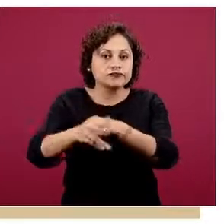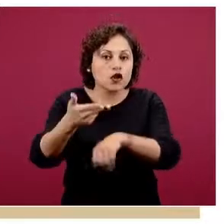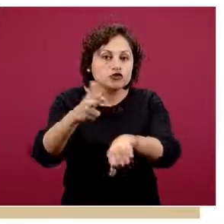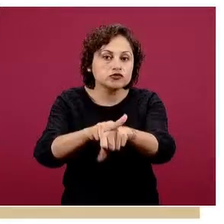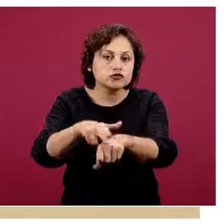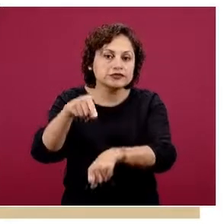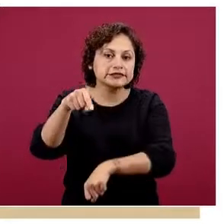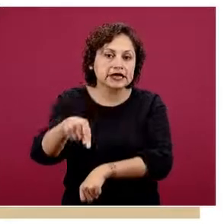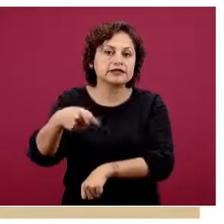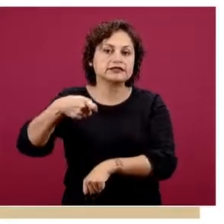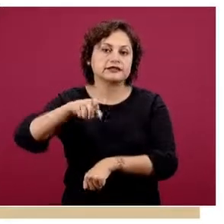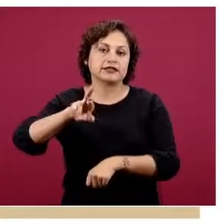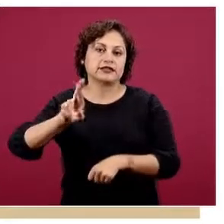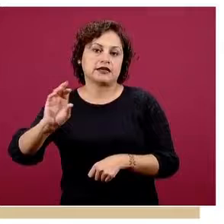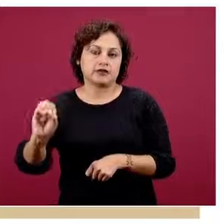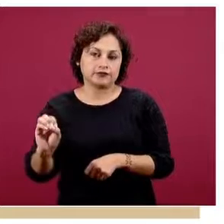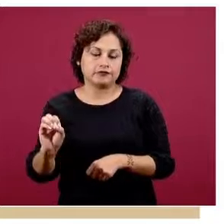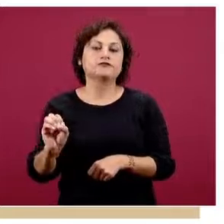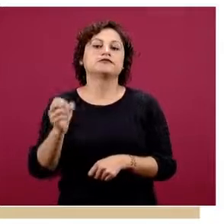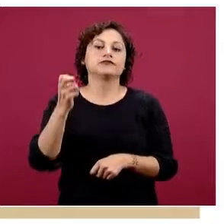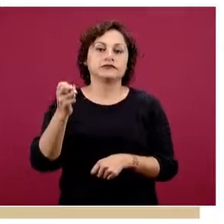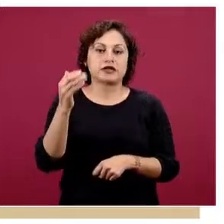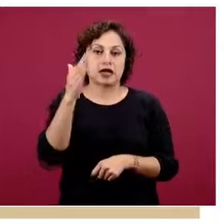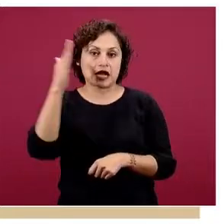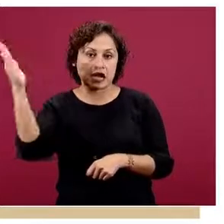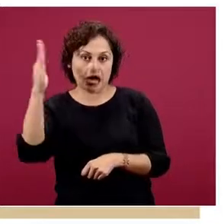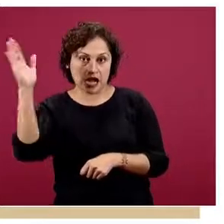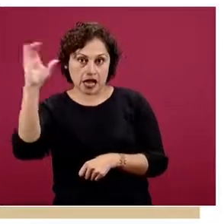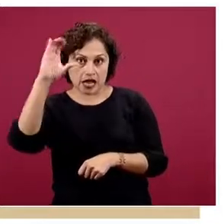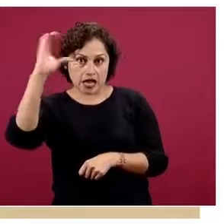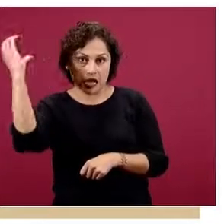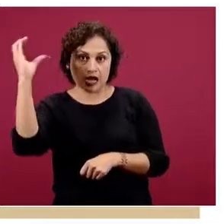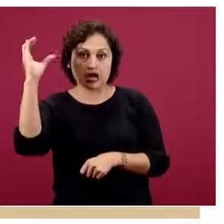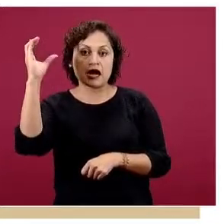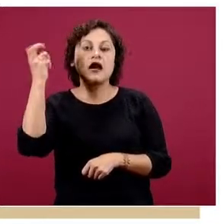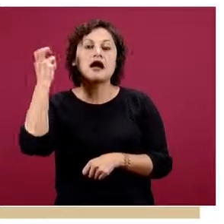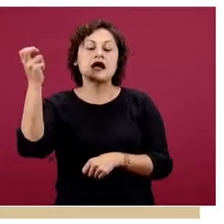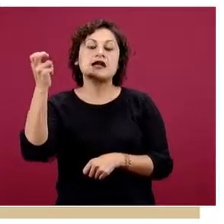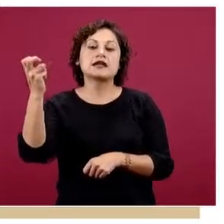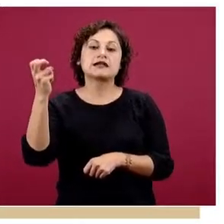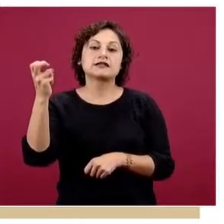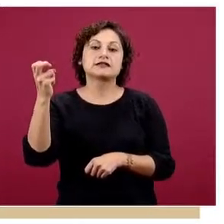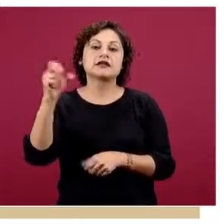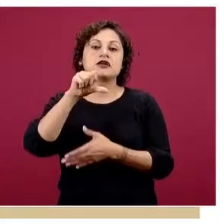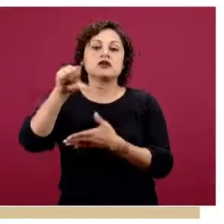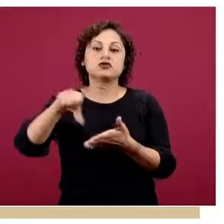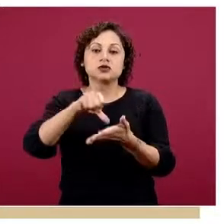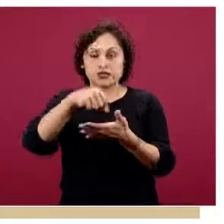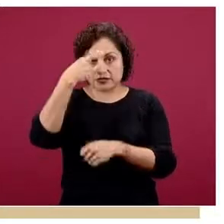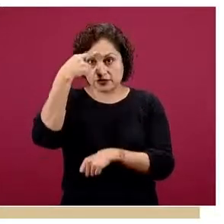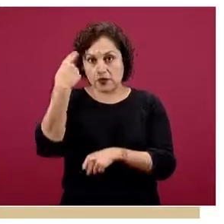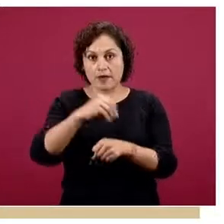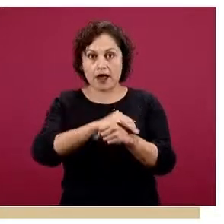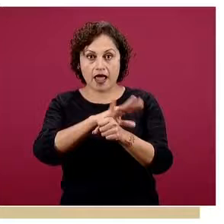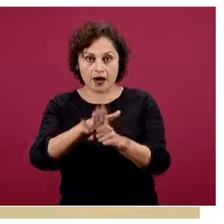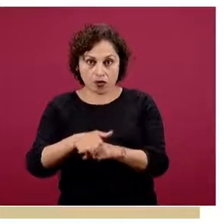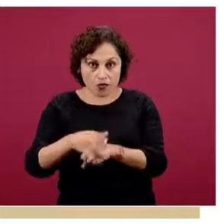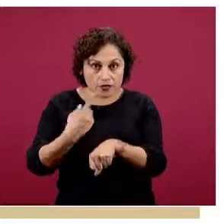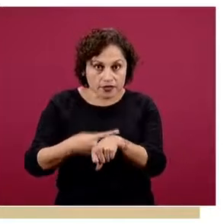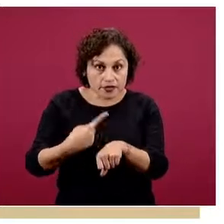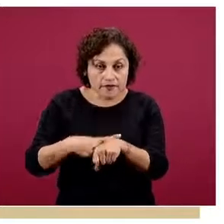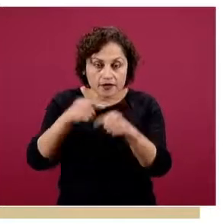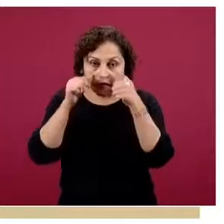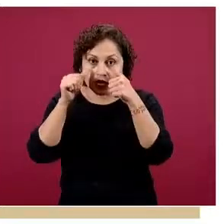Roo, y en la parte derecha era un centro de atención temporal COVID que fue evacuado justamente antes del impacto del